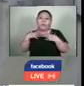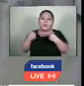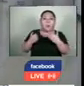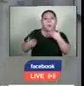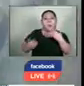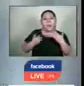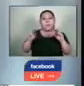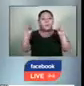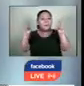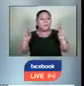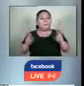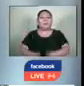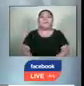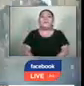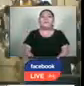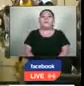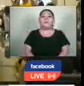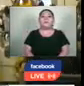respecto.